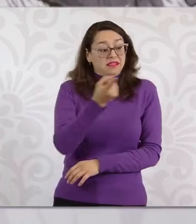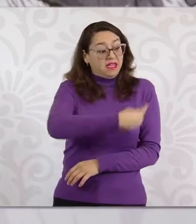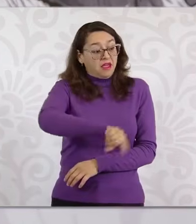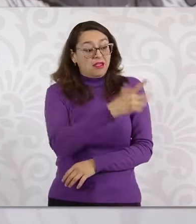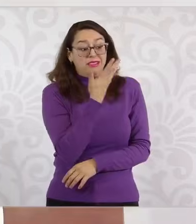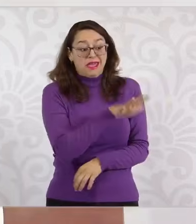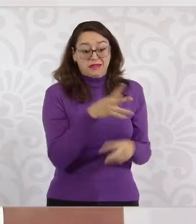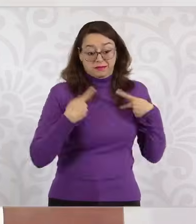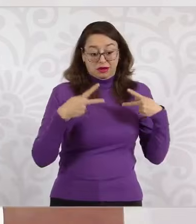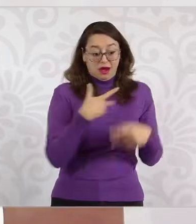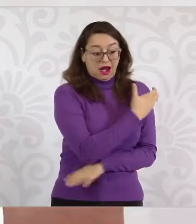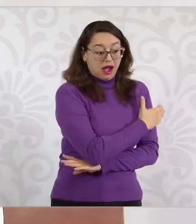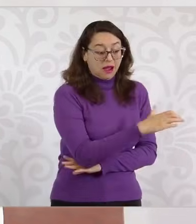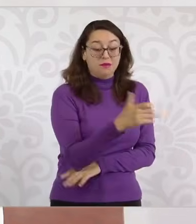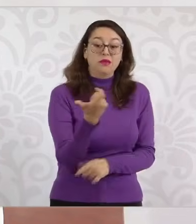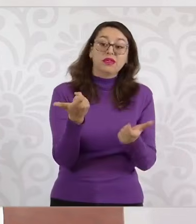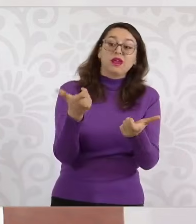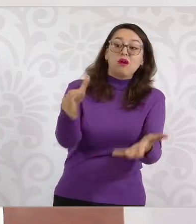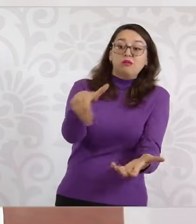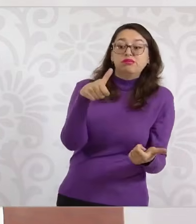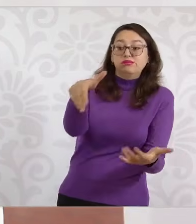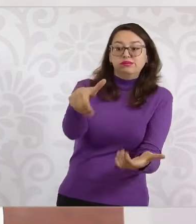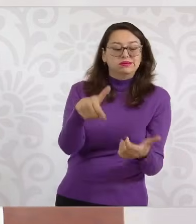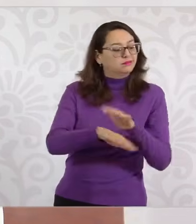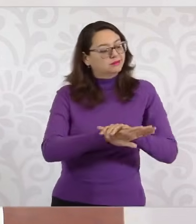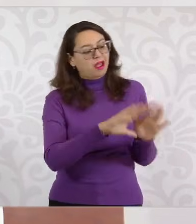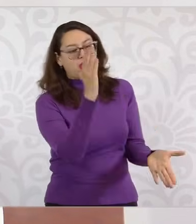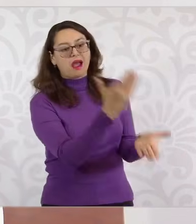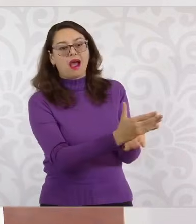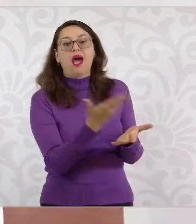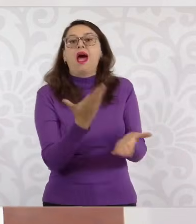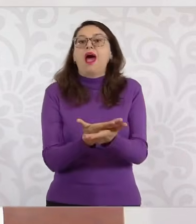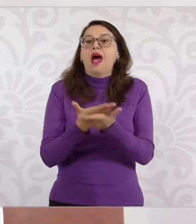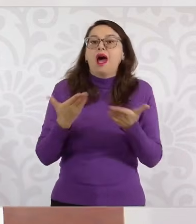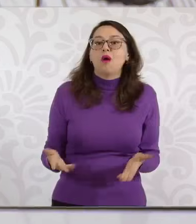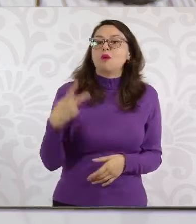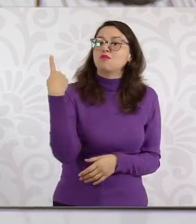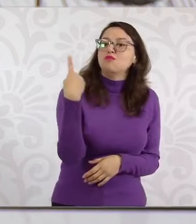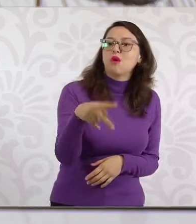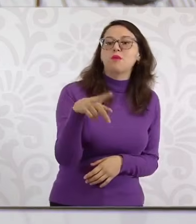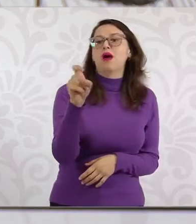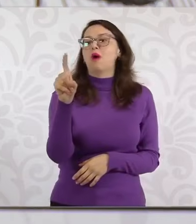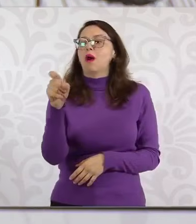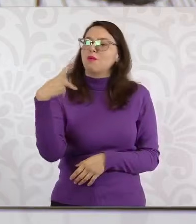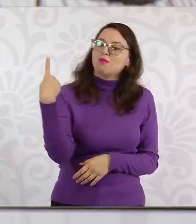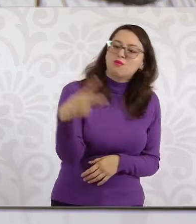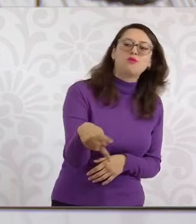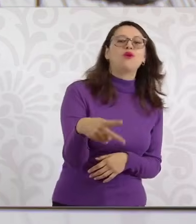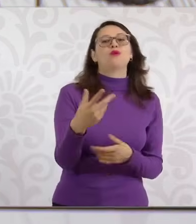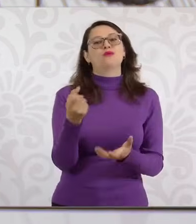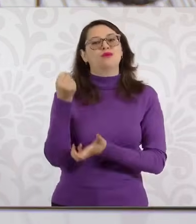Ahora se regresa a la gente. En Baja California vamos a hacer la desaladora de Baja